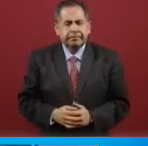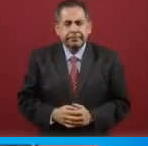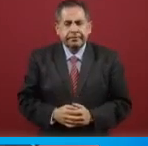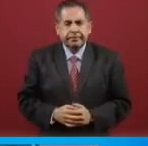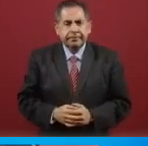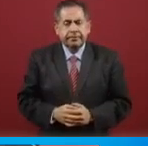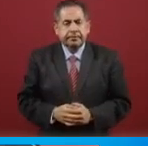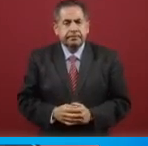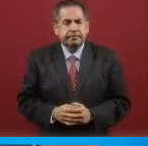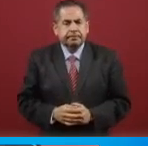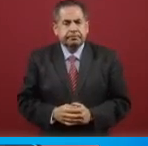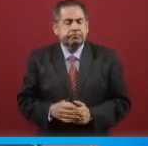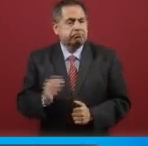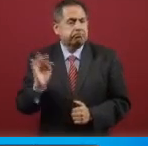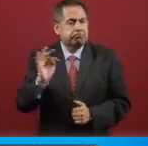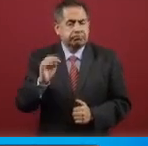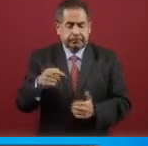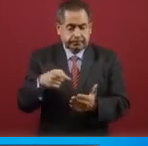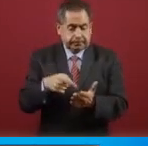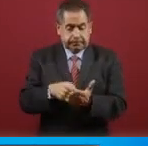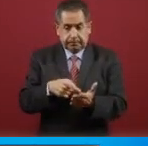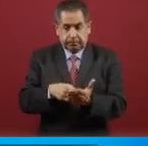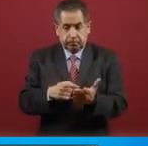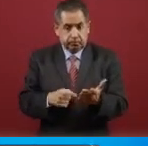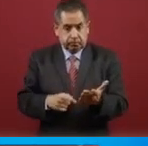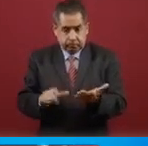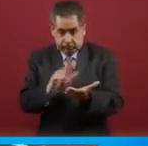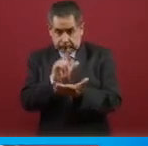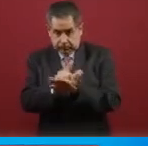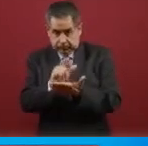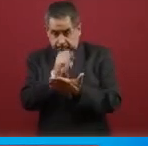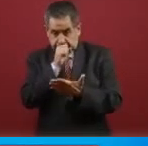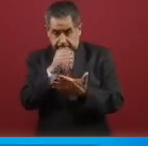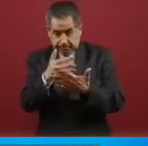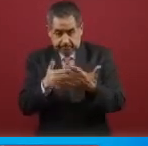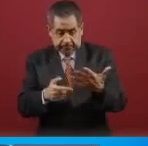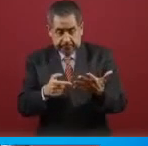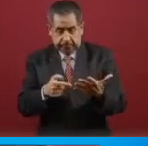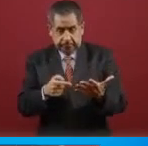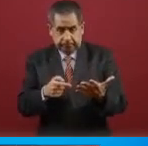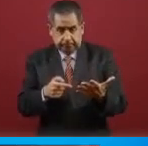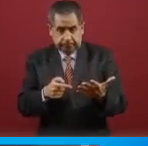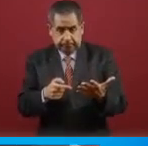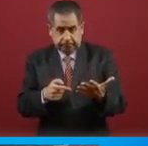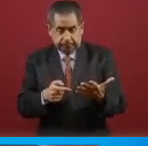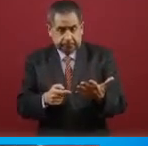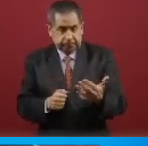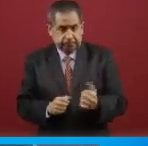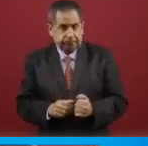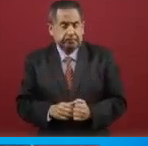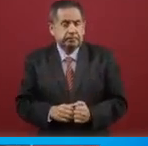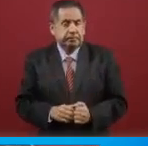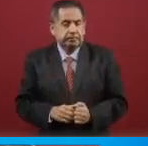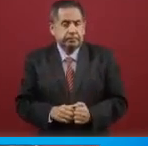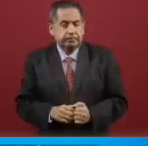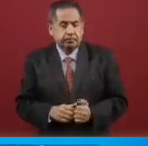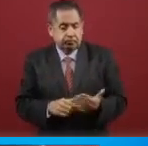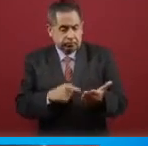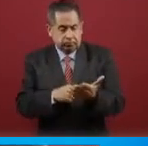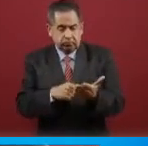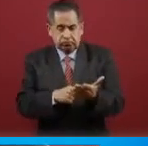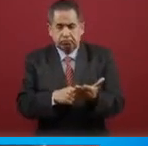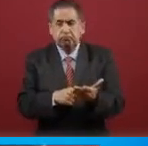Napoleón Gómez Urrutia fue expulsado de México por el grupo en el poder, producto de una confrontación que derivó en su exilio. Reitera que las